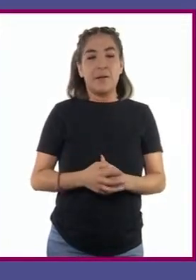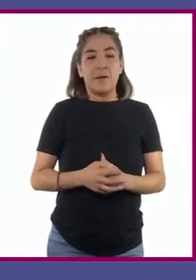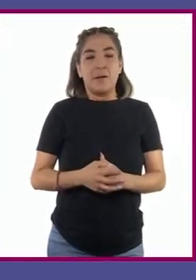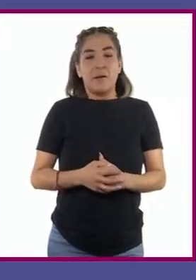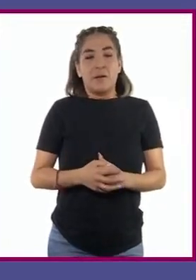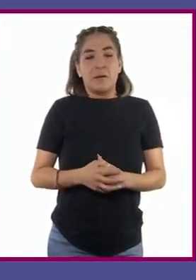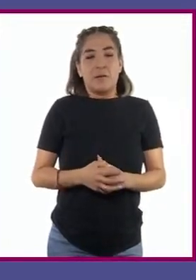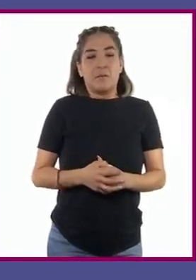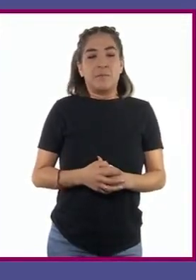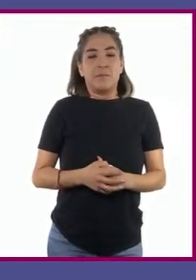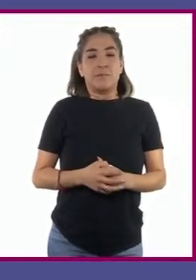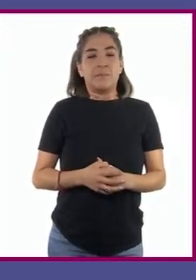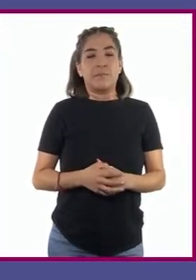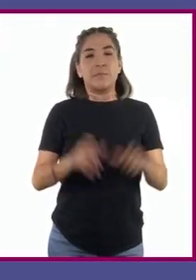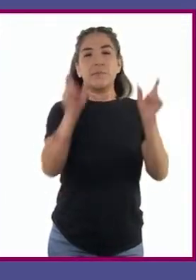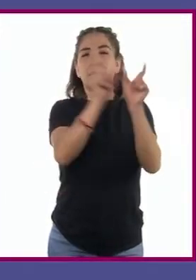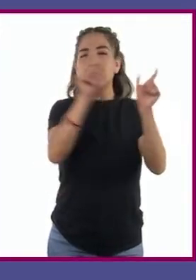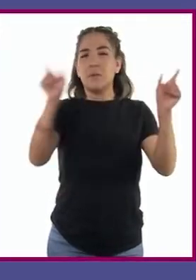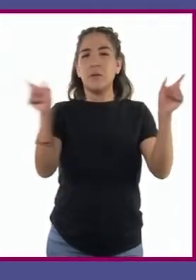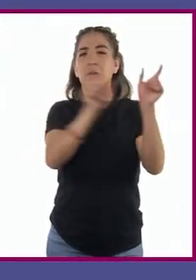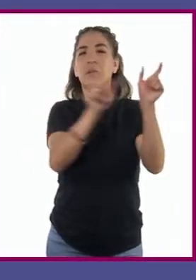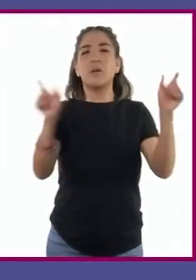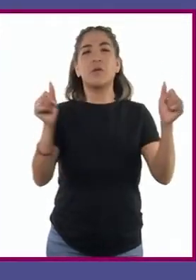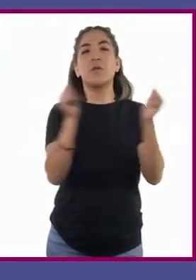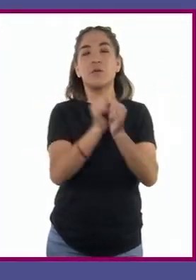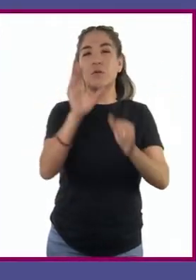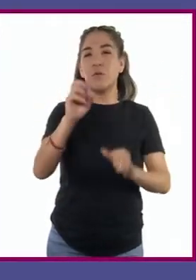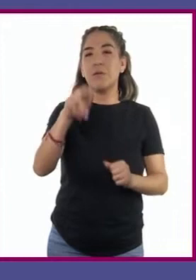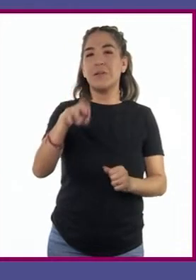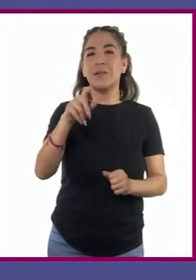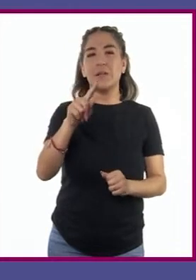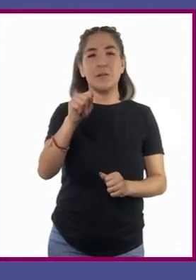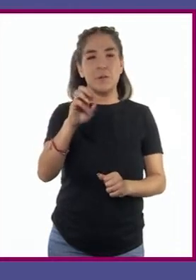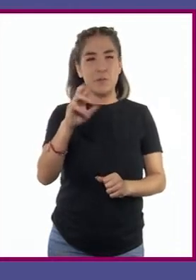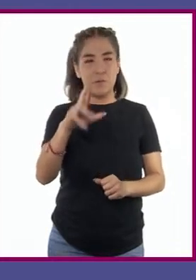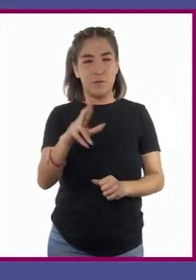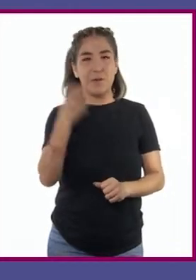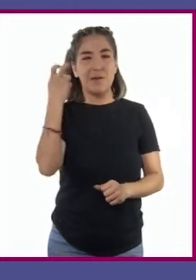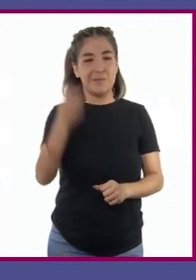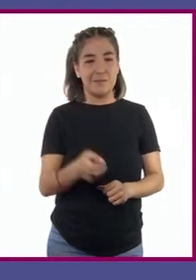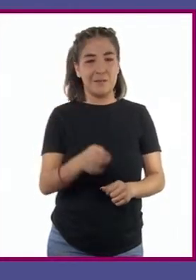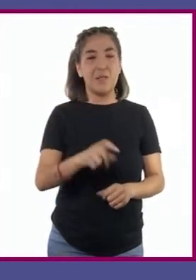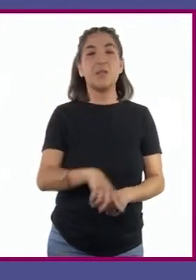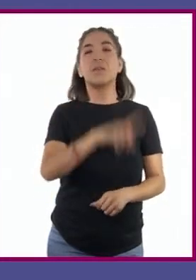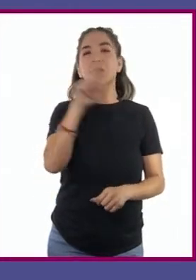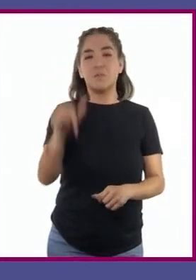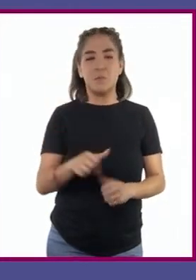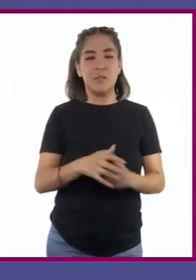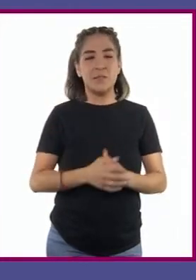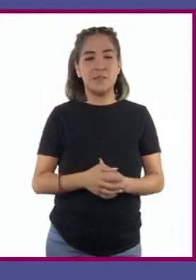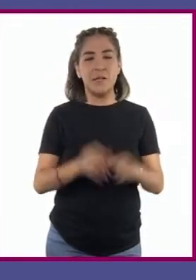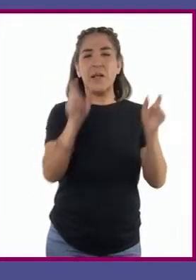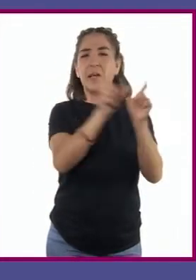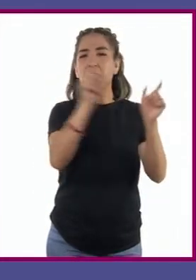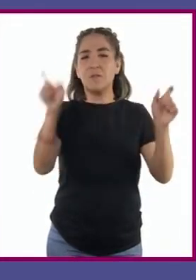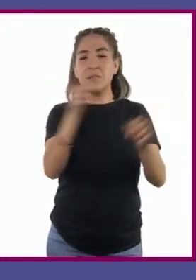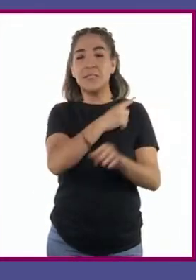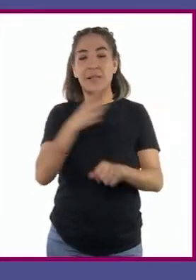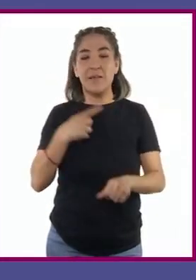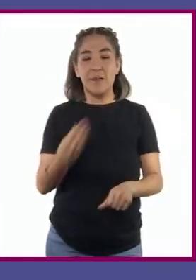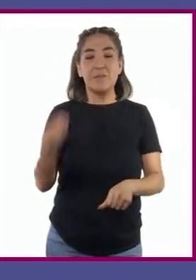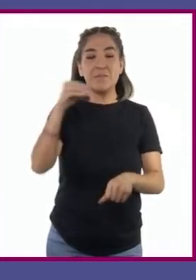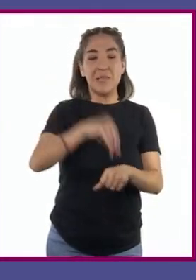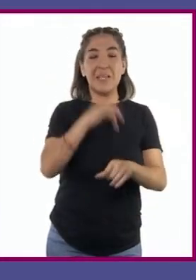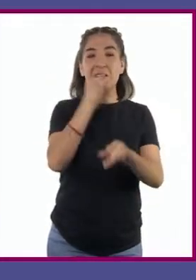se encadenan entre sí a través de conectores. 2. Los enunciados deben aportar